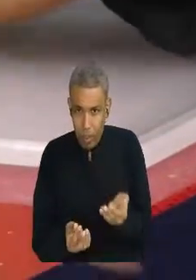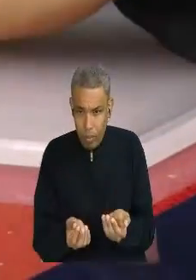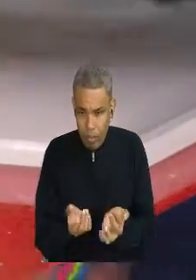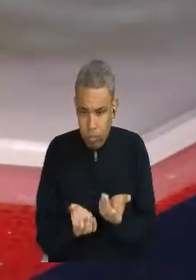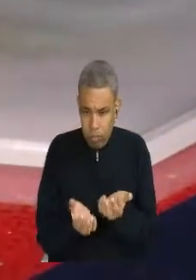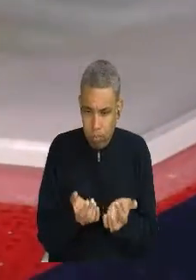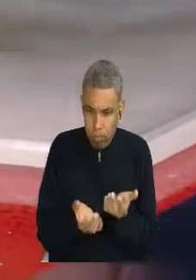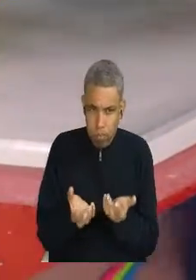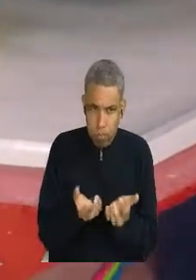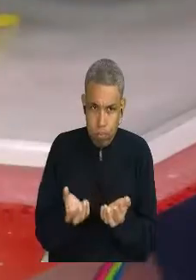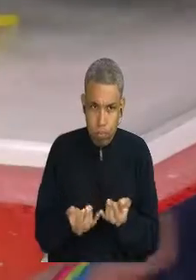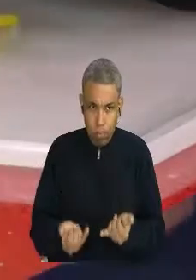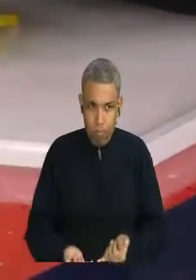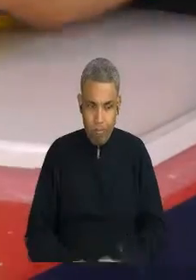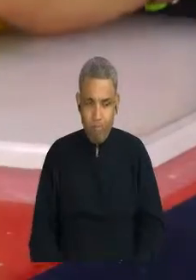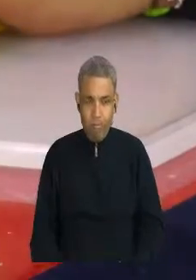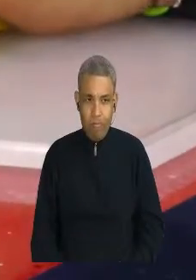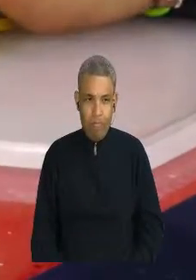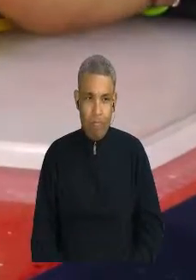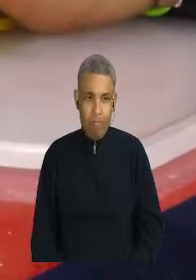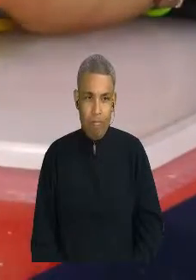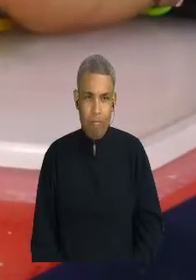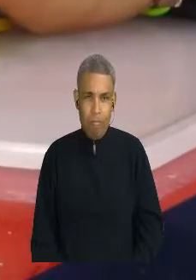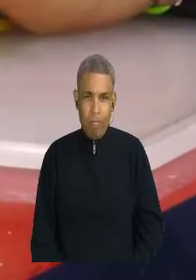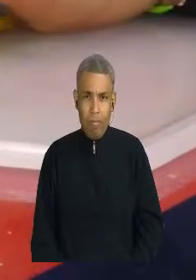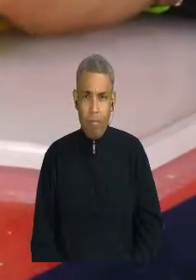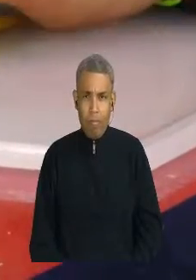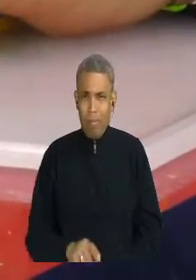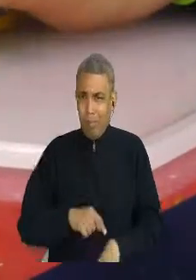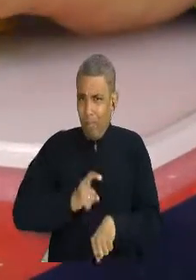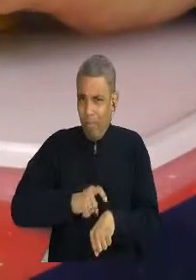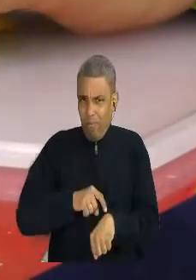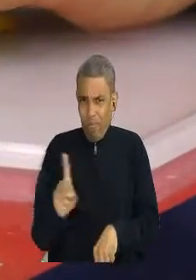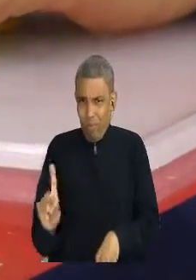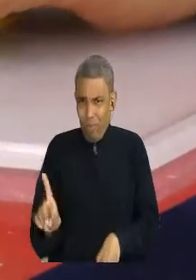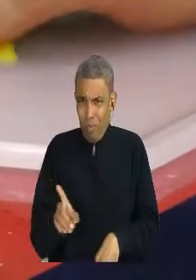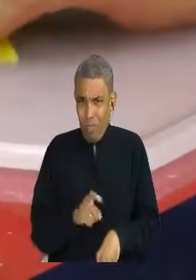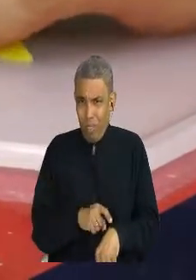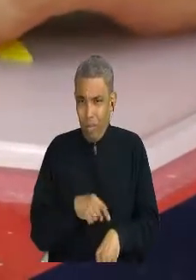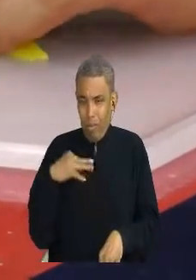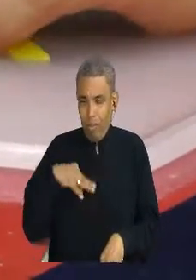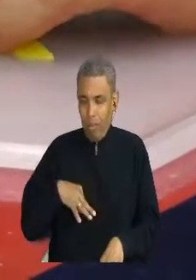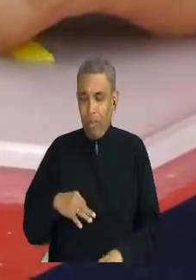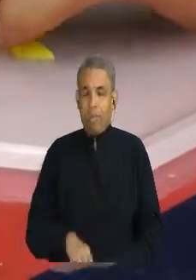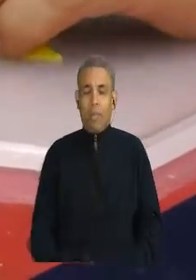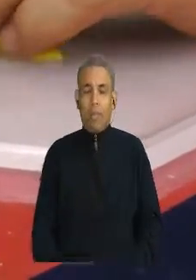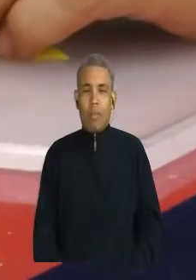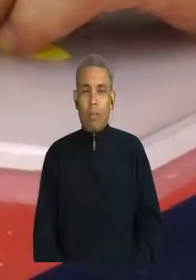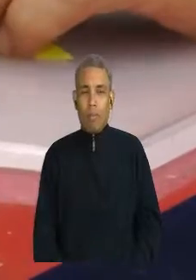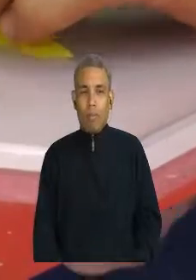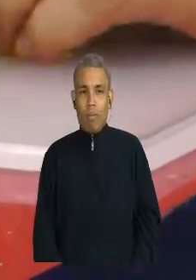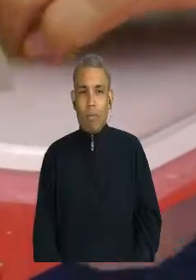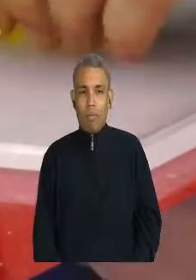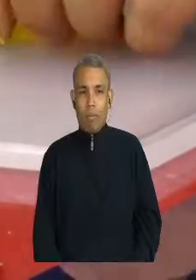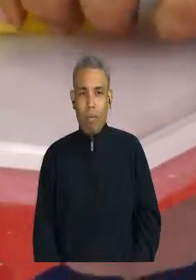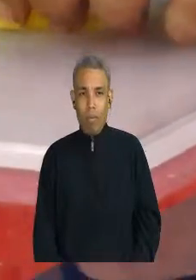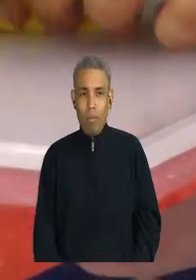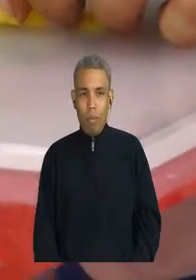sencilla, ¿sí? Entonces, no va a llevar mucho tiempo, como digamos. Desde aquí, tratar de que